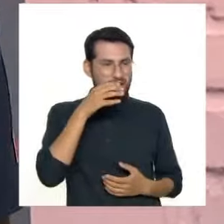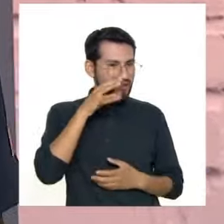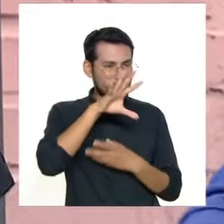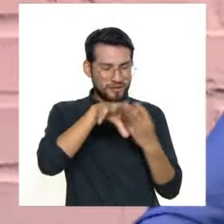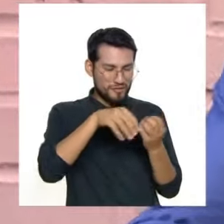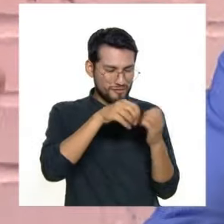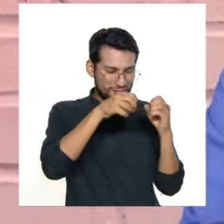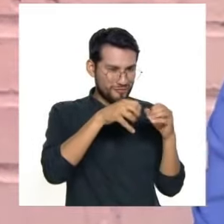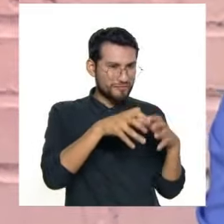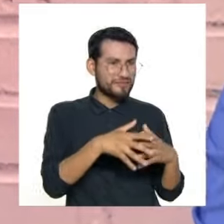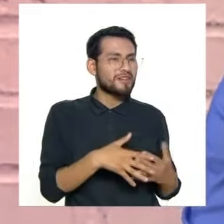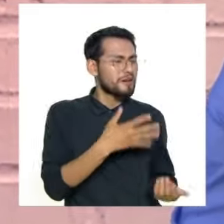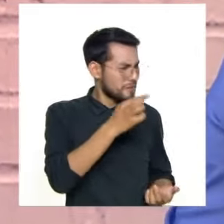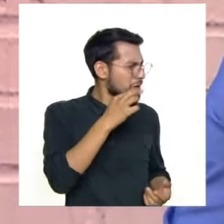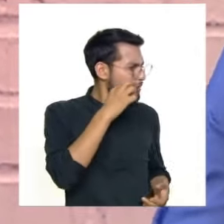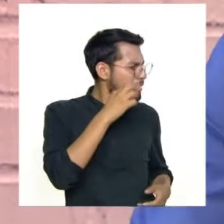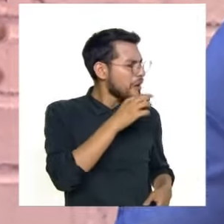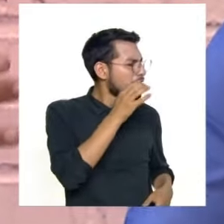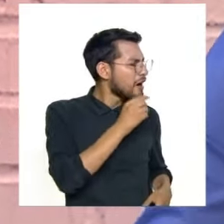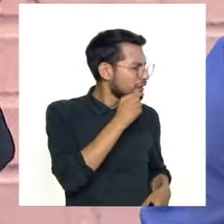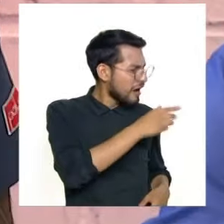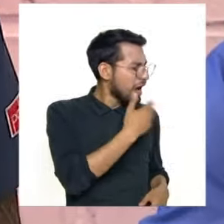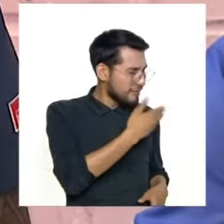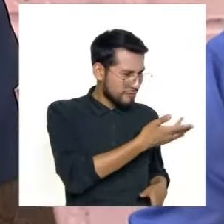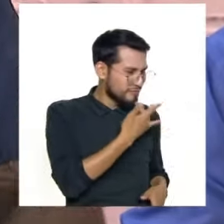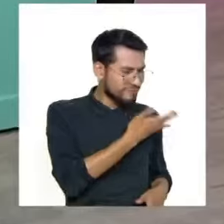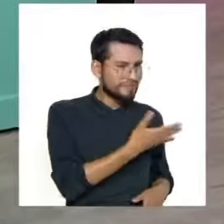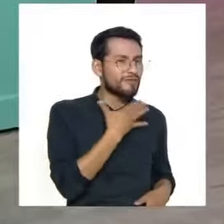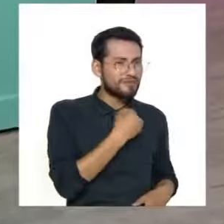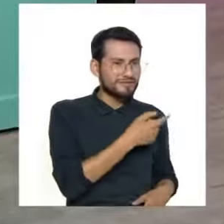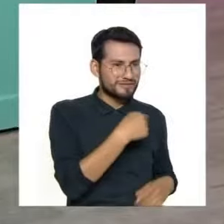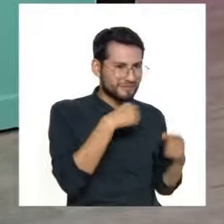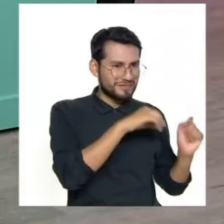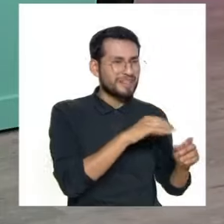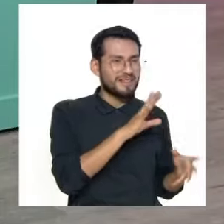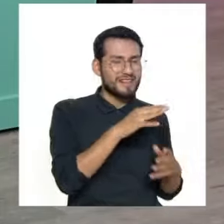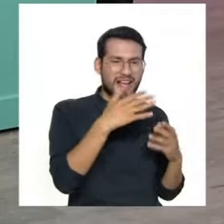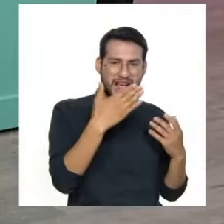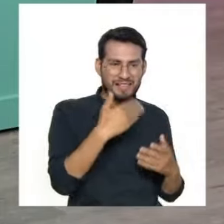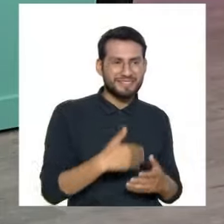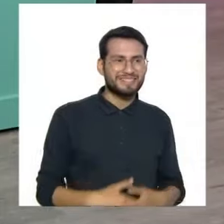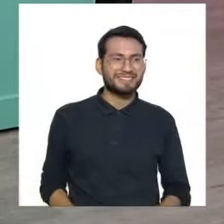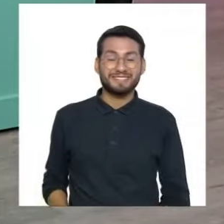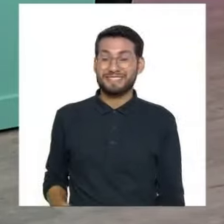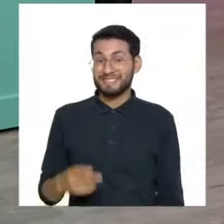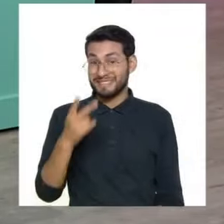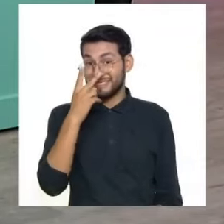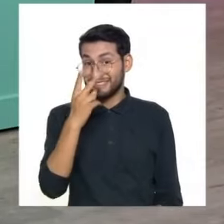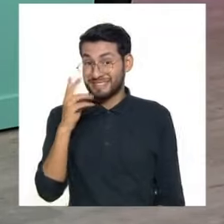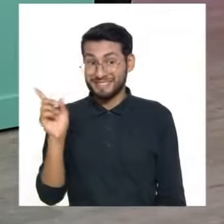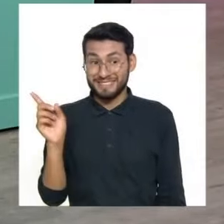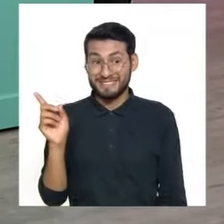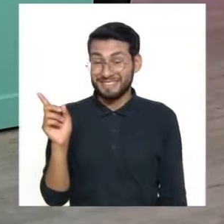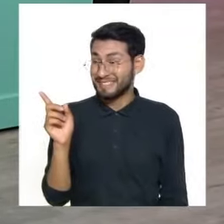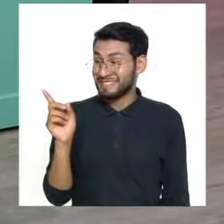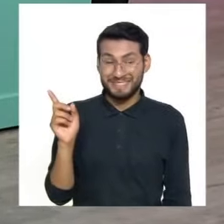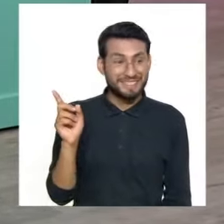Todo se ha concentrado por favor tú cómelo con como te gusta que por ti le puesto toda la ven La mira mira como voy a levantar